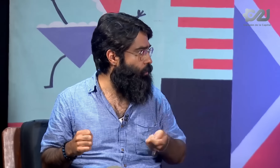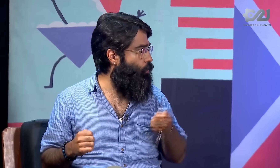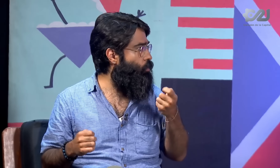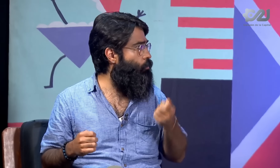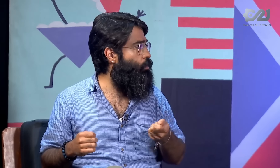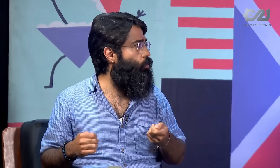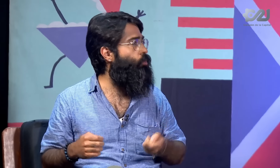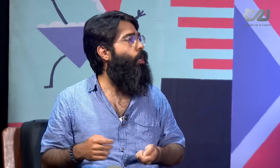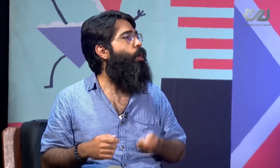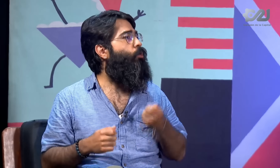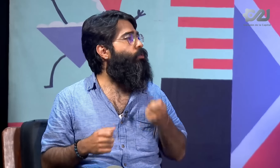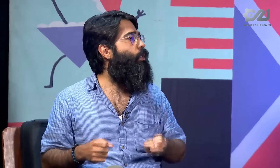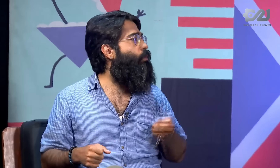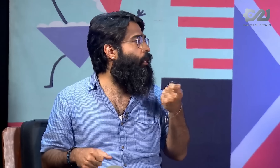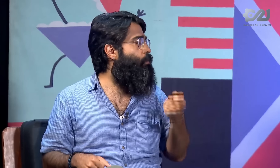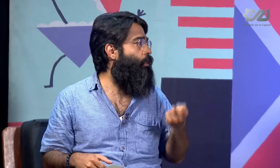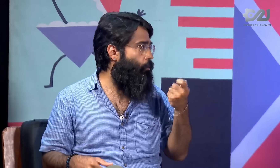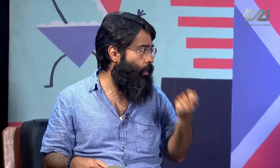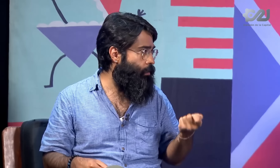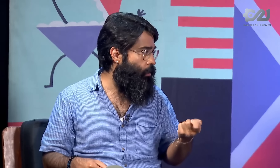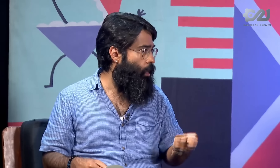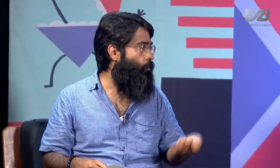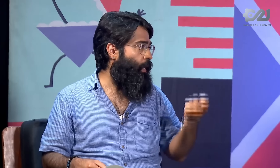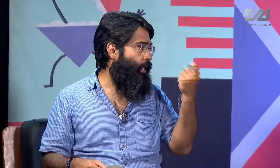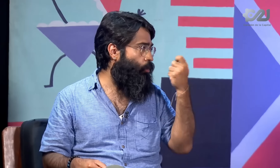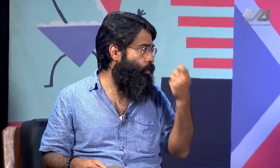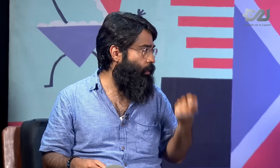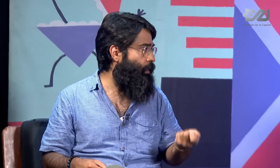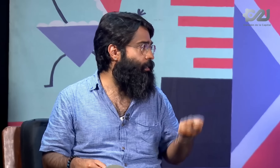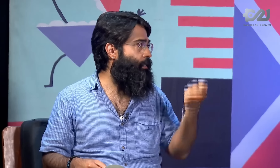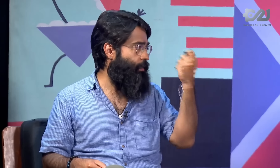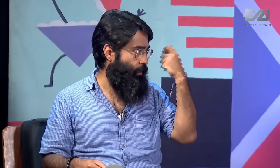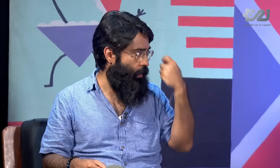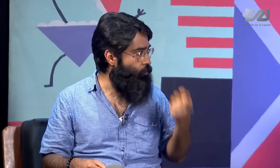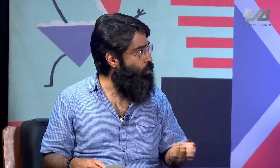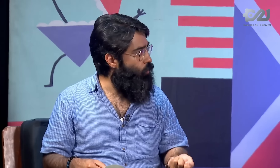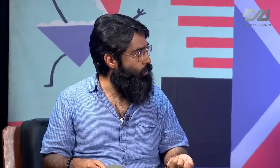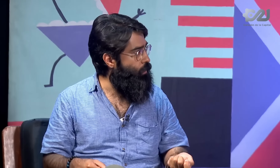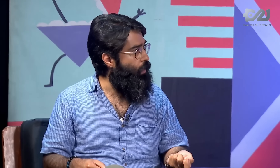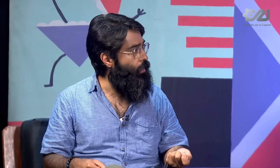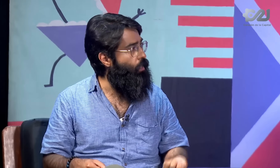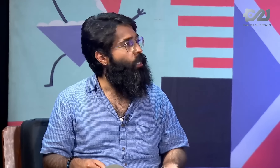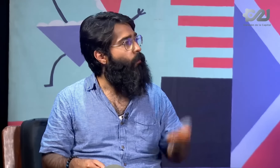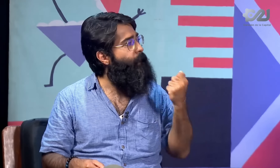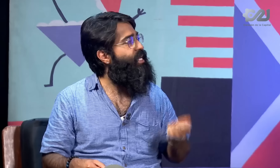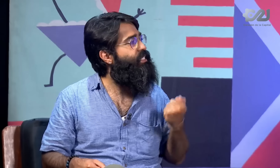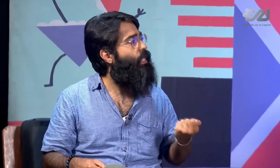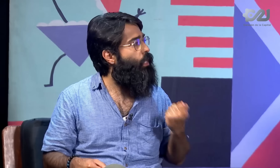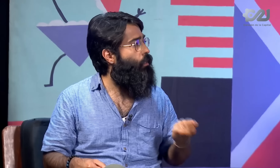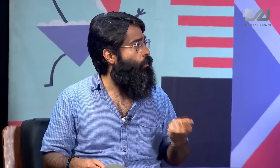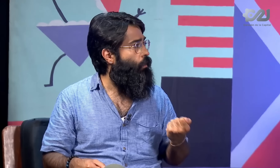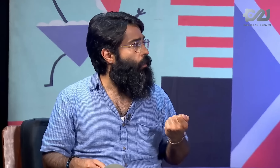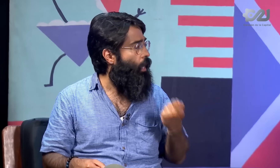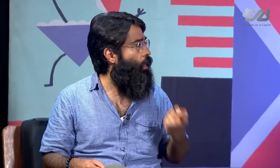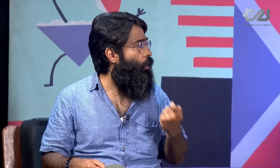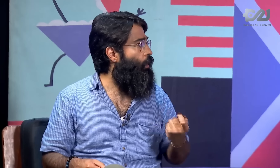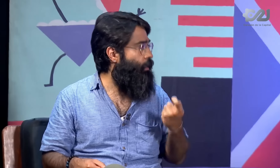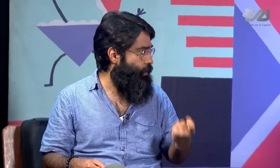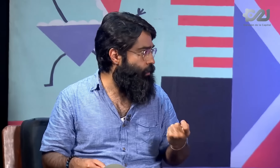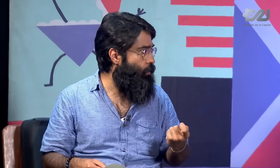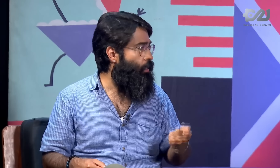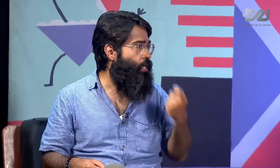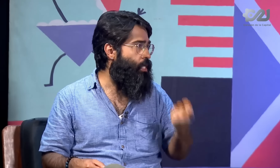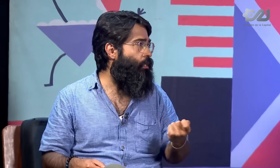jueces, magistrados y ministros nos da una herramienta más para que los intereses de las personas de calle pesen a la